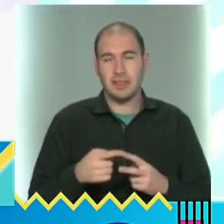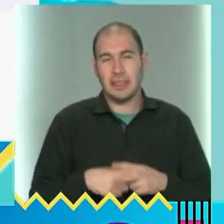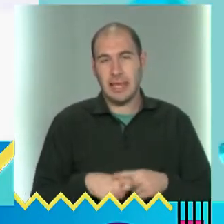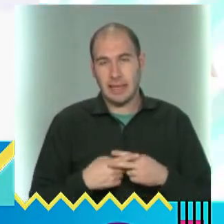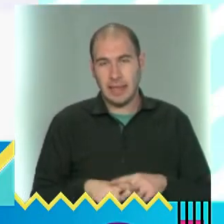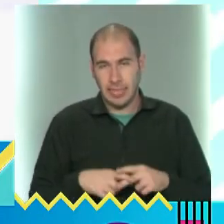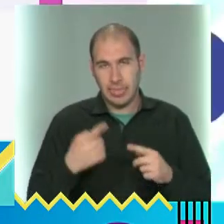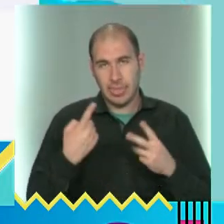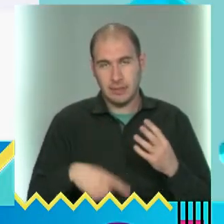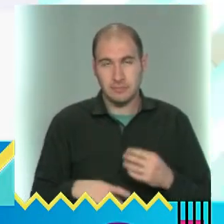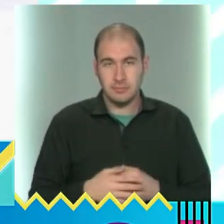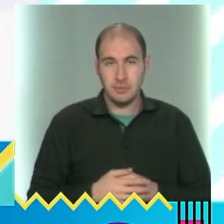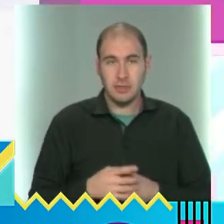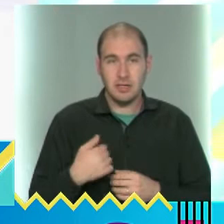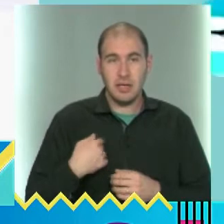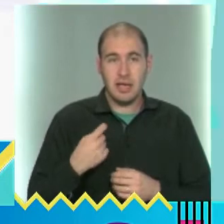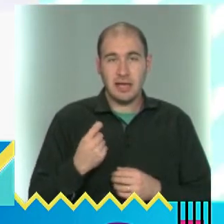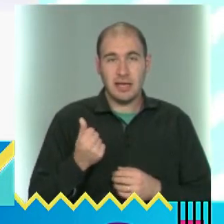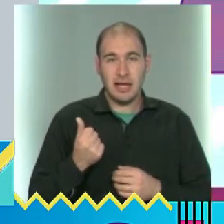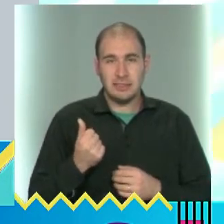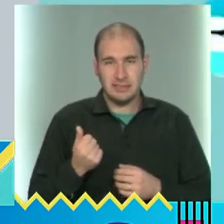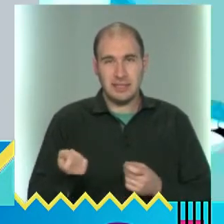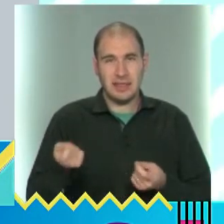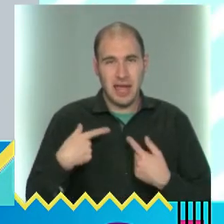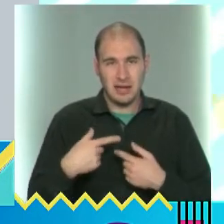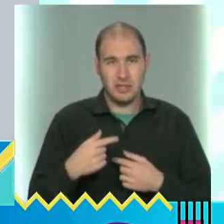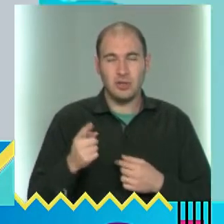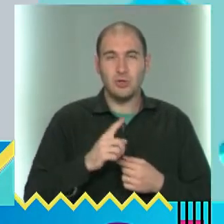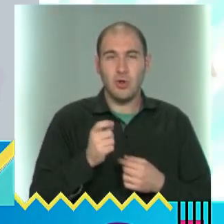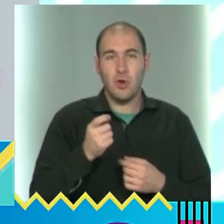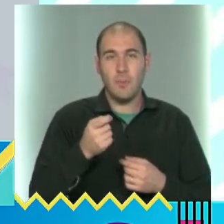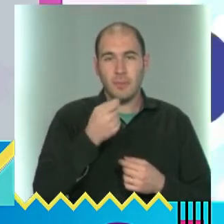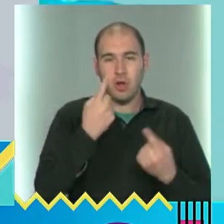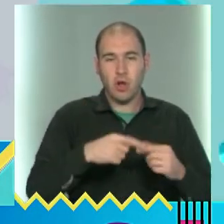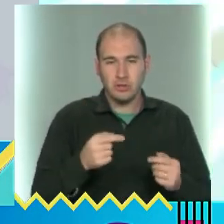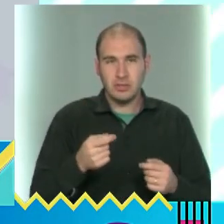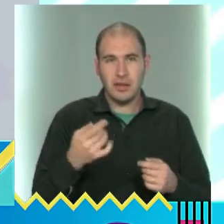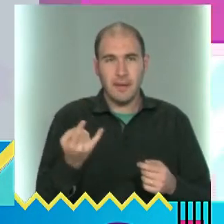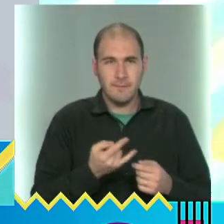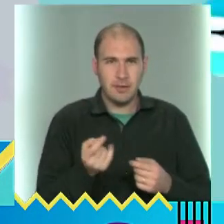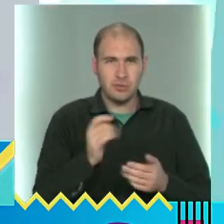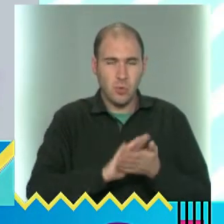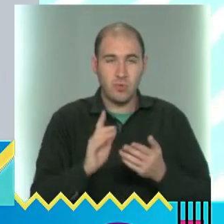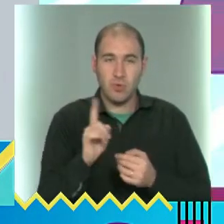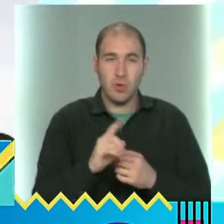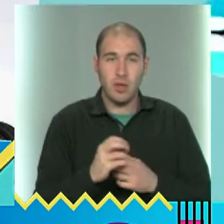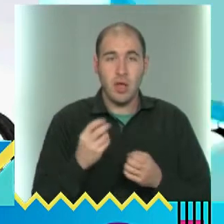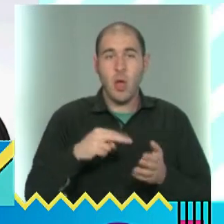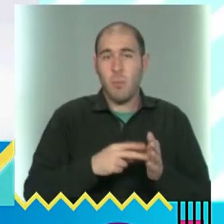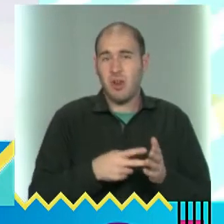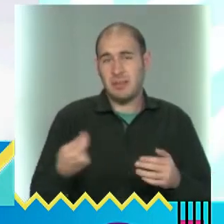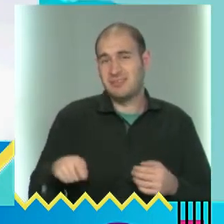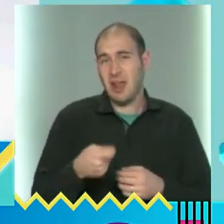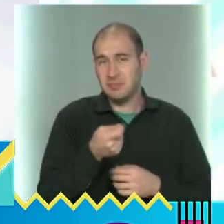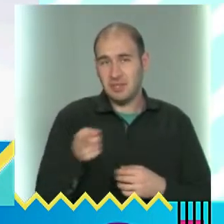técnicas, digámoslo así, he estado al borde de que me la nieguen. No por el hecho de que no sea algo ingenioso, algo innovador, no por problemas